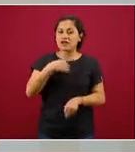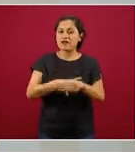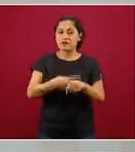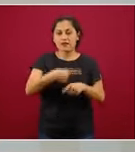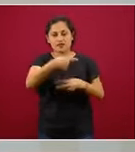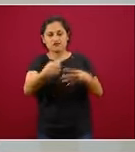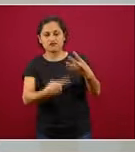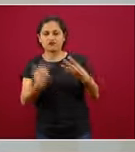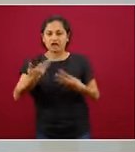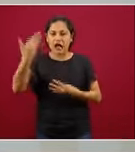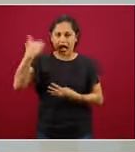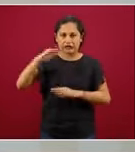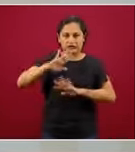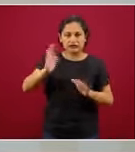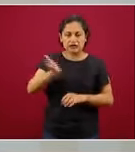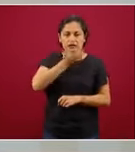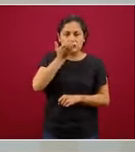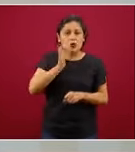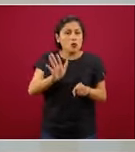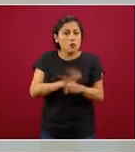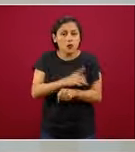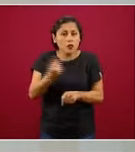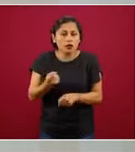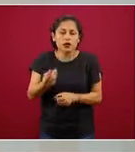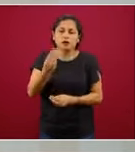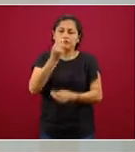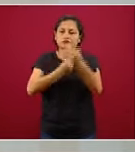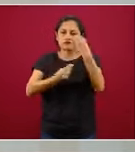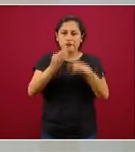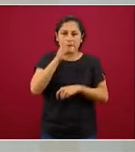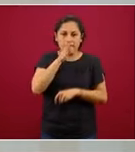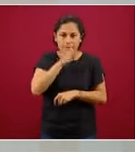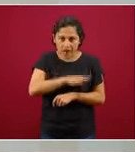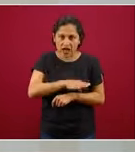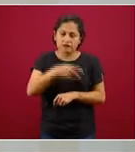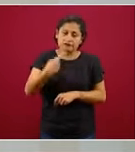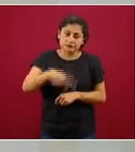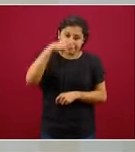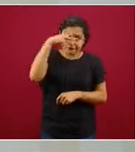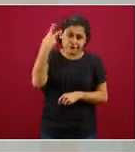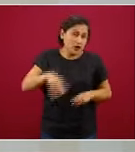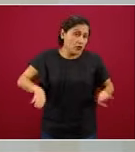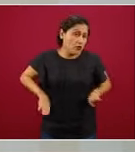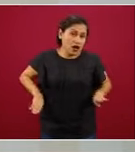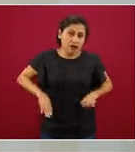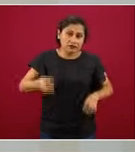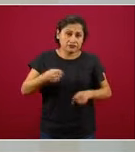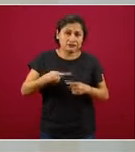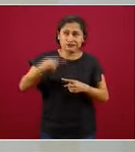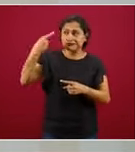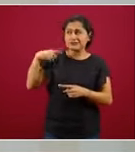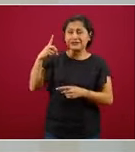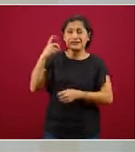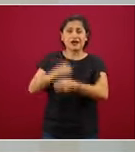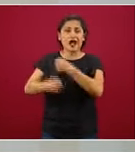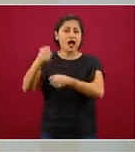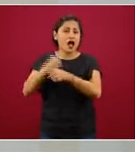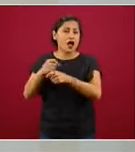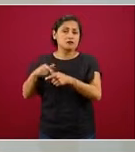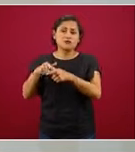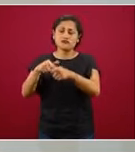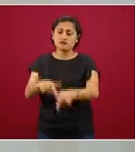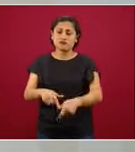causado este modelo de alimentación que predomina en México desde hace más de 30 años. Entonces, ese es el